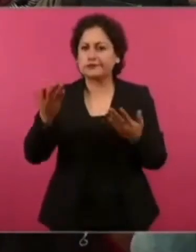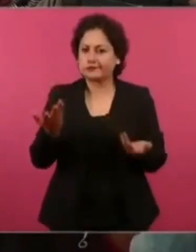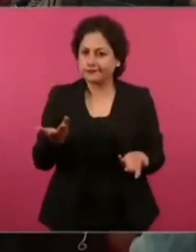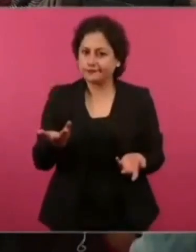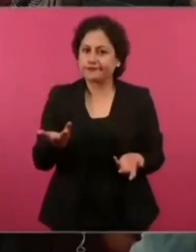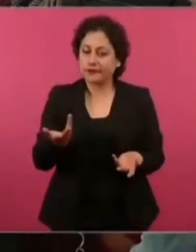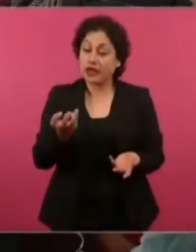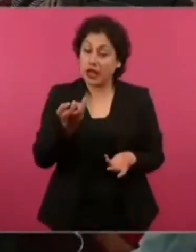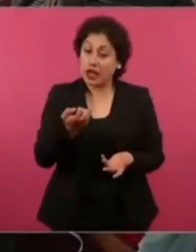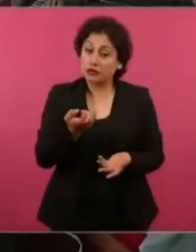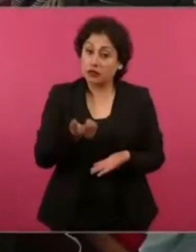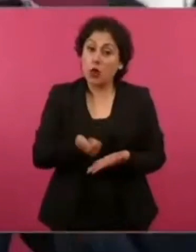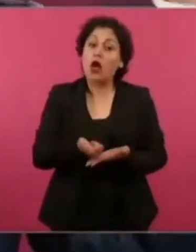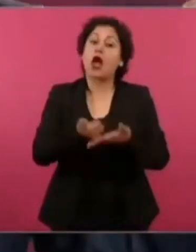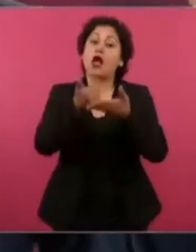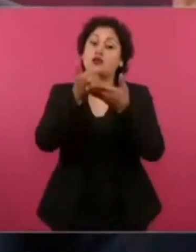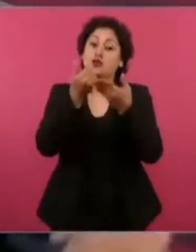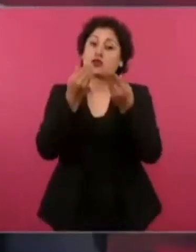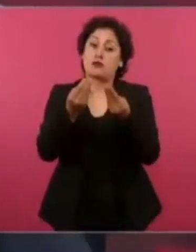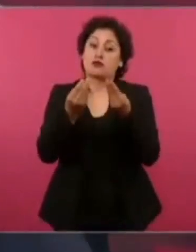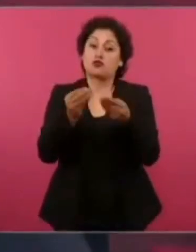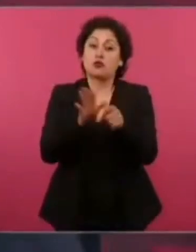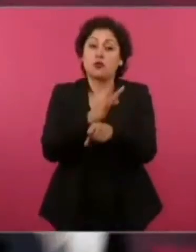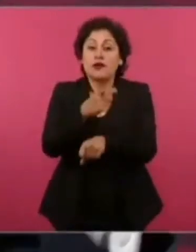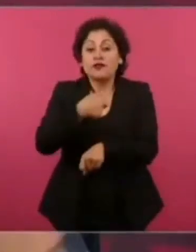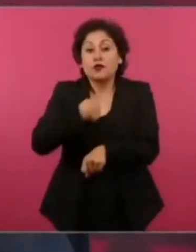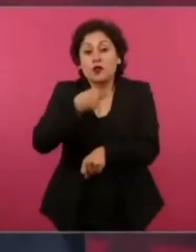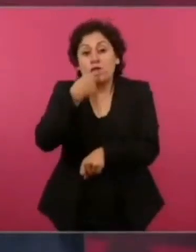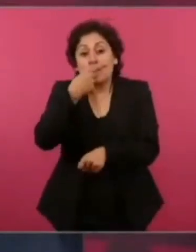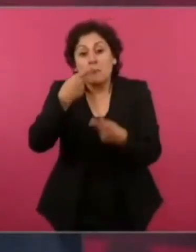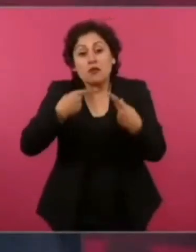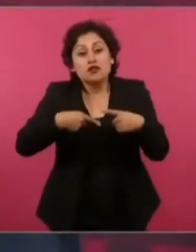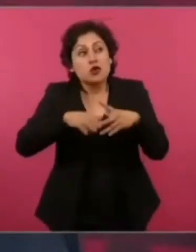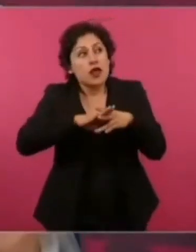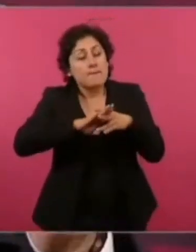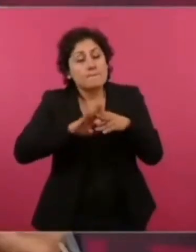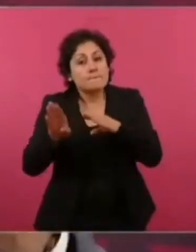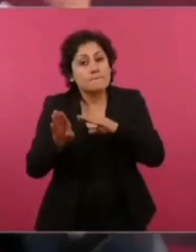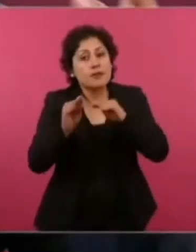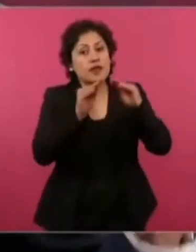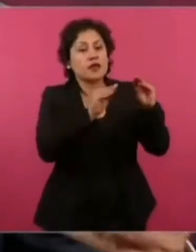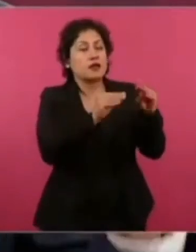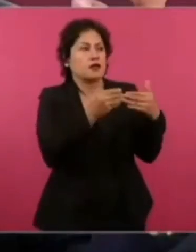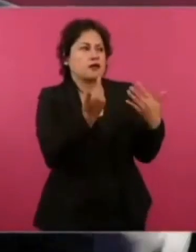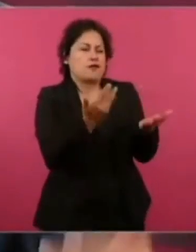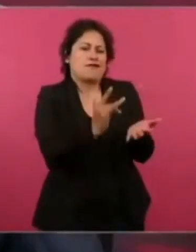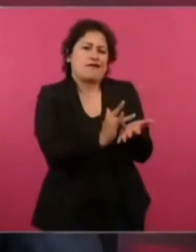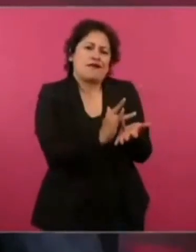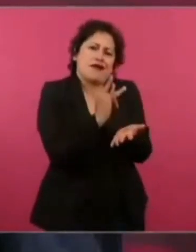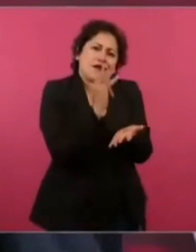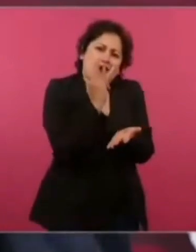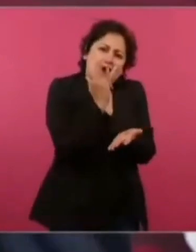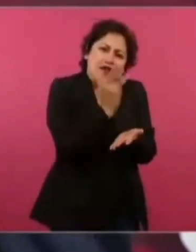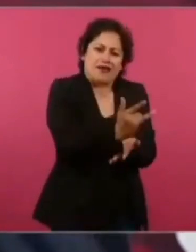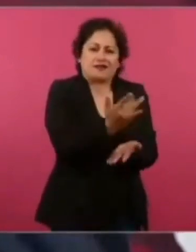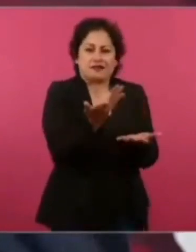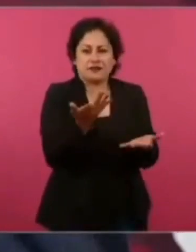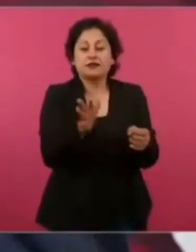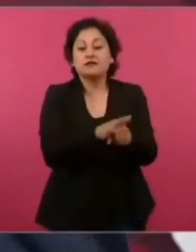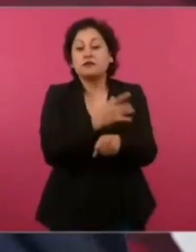ayudó mucho, por eso son héroes los migrantes, porque se fueron en condiciones